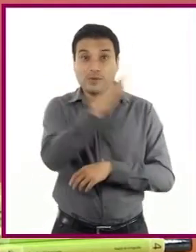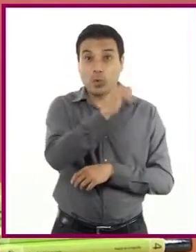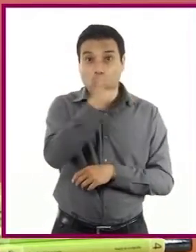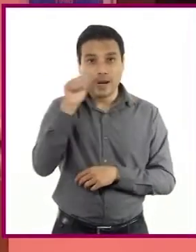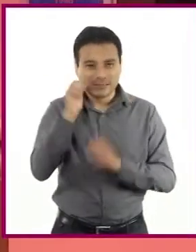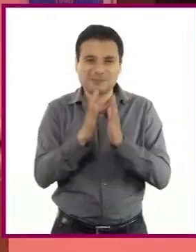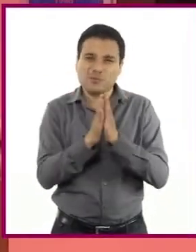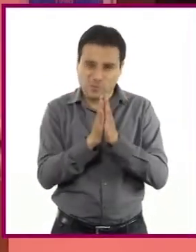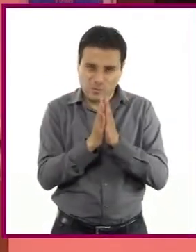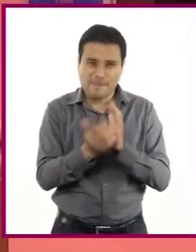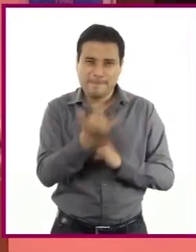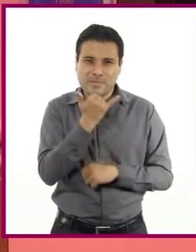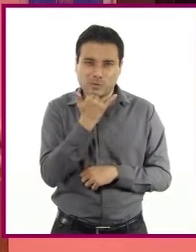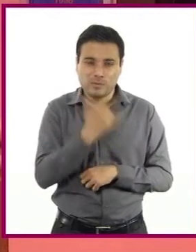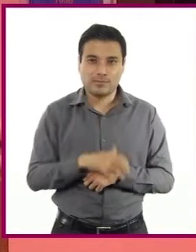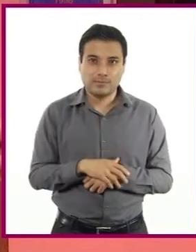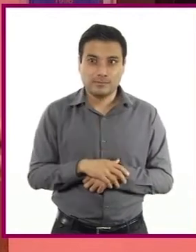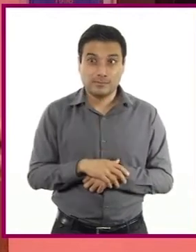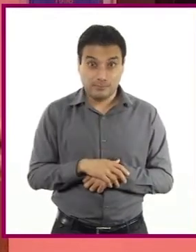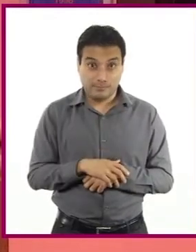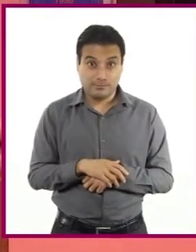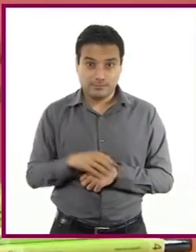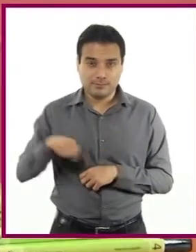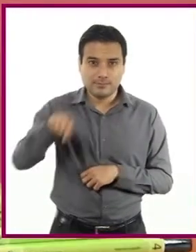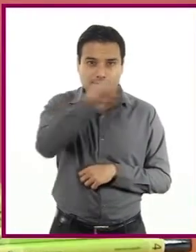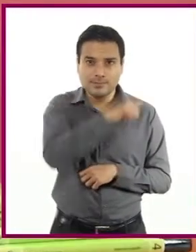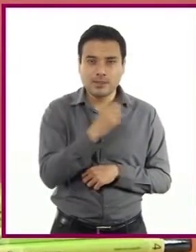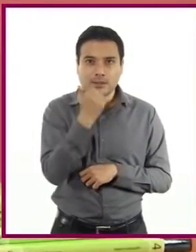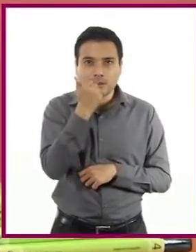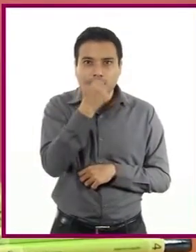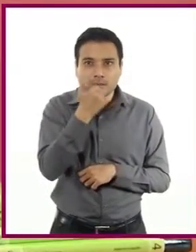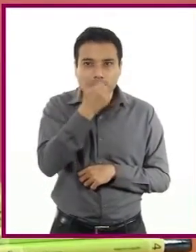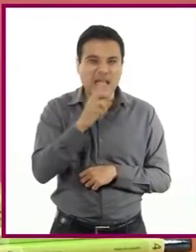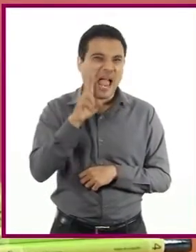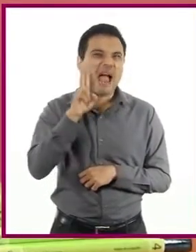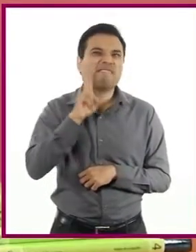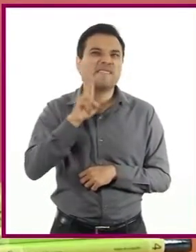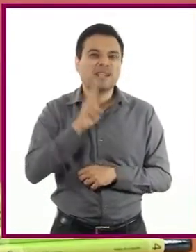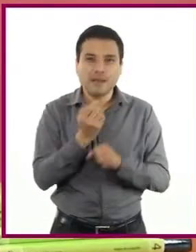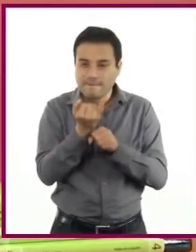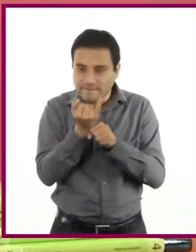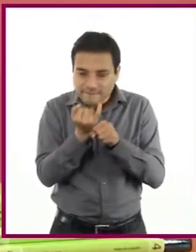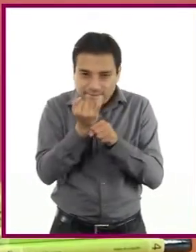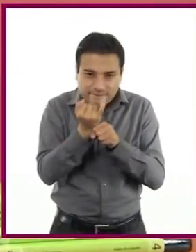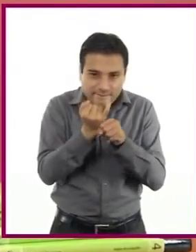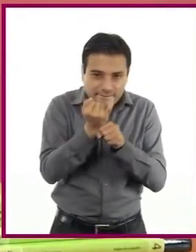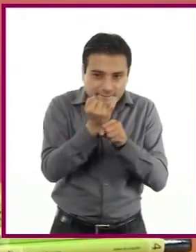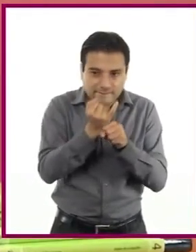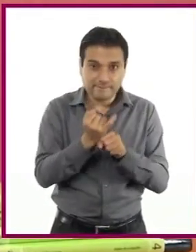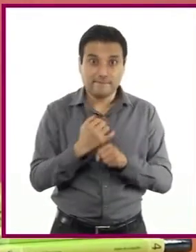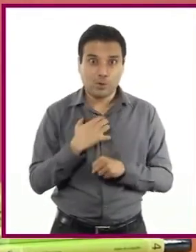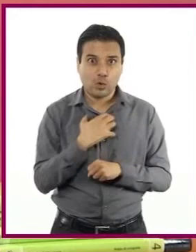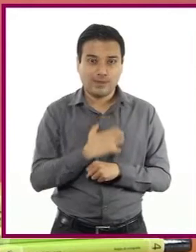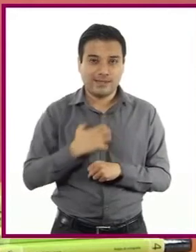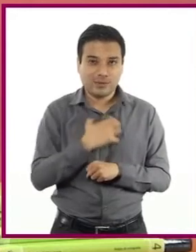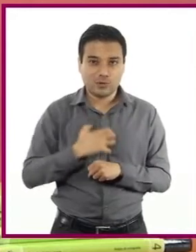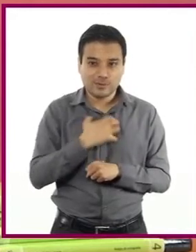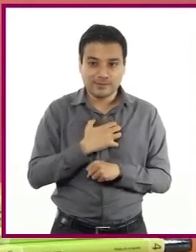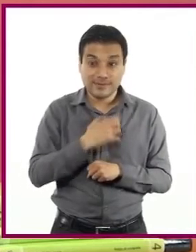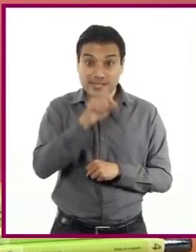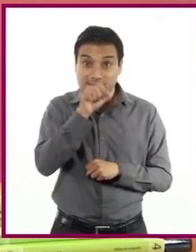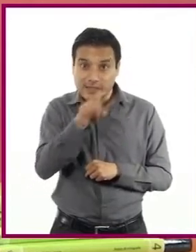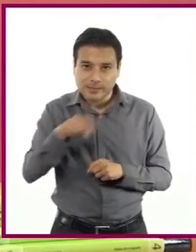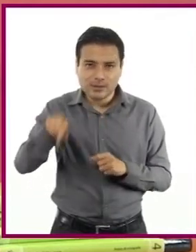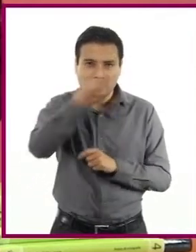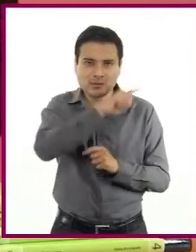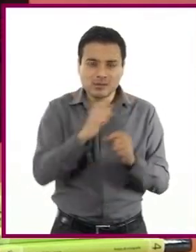Maximiliano. Recuerdo, con agrado, verles entusiasmados buscando información en las fuentes a su alcance, pero también noté que algunos no